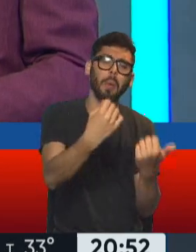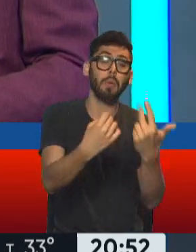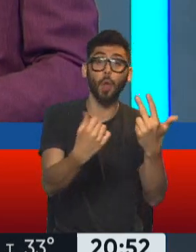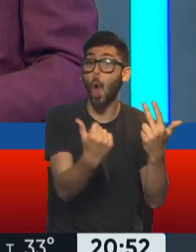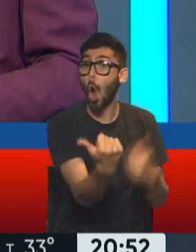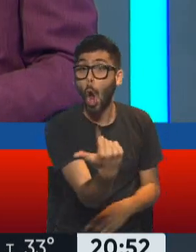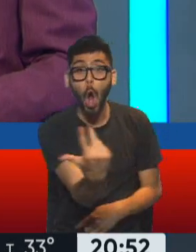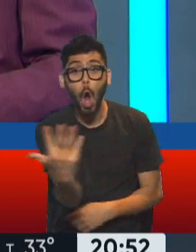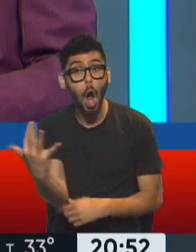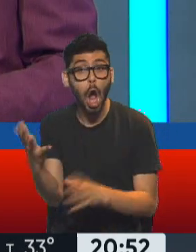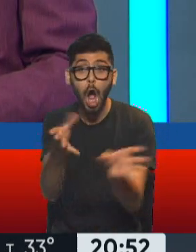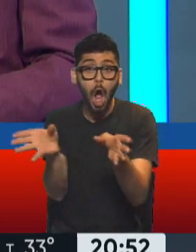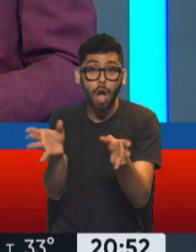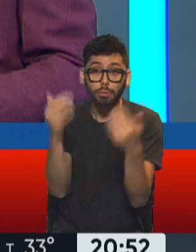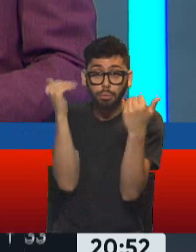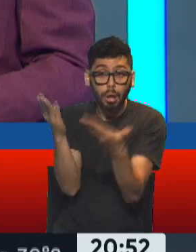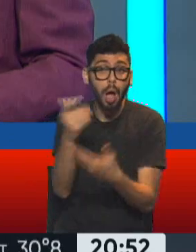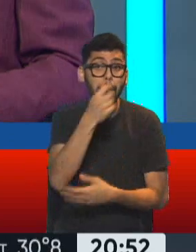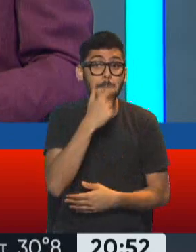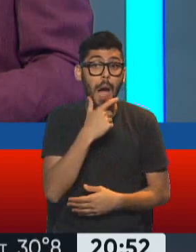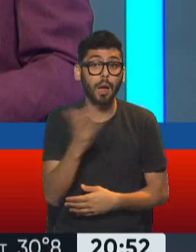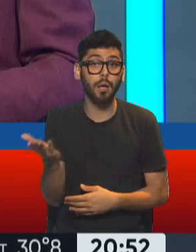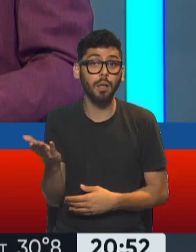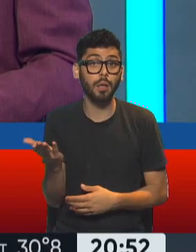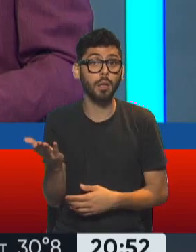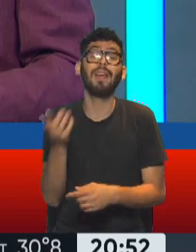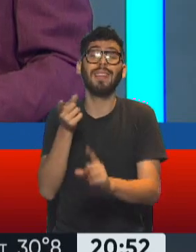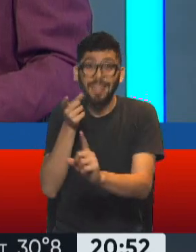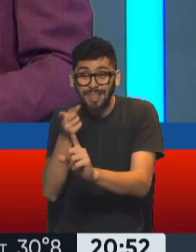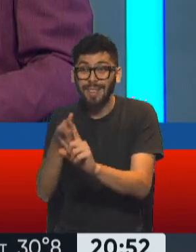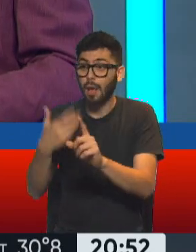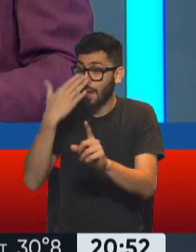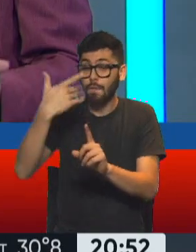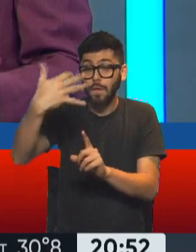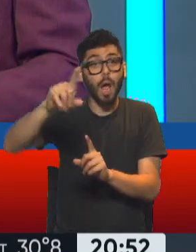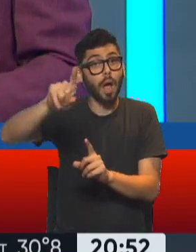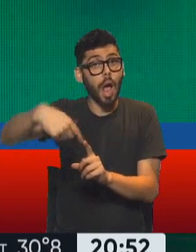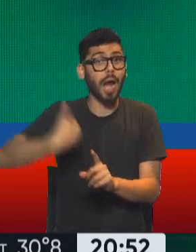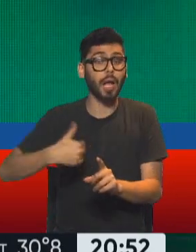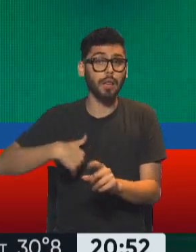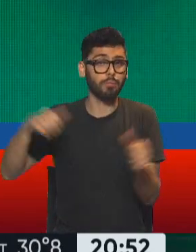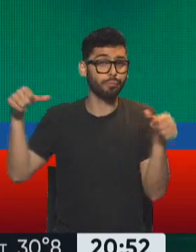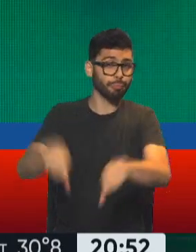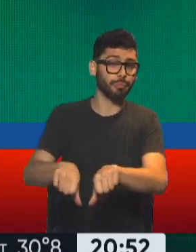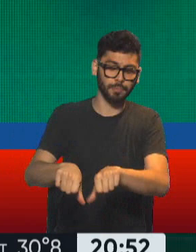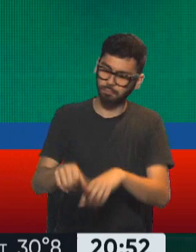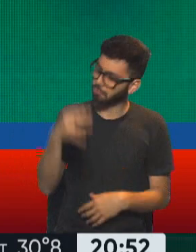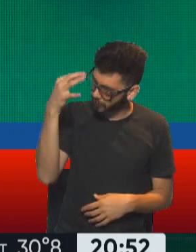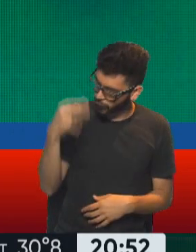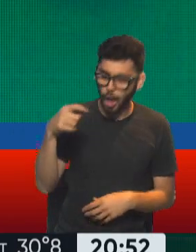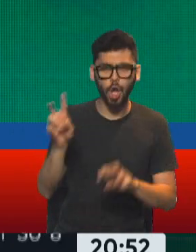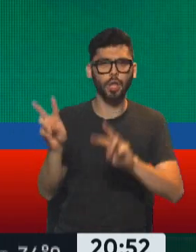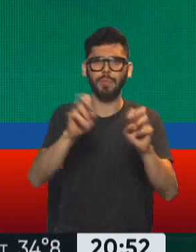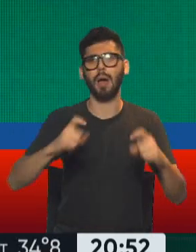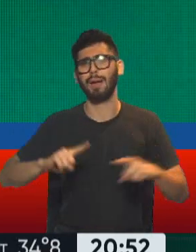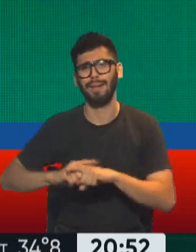del proyecto liberal de macri que es el que llevó a la argentina a anticipar efecto y vamos a cambiar de tema o valdo raúl no